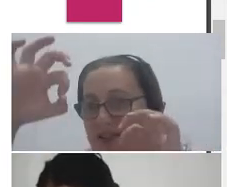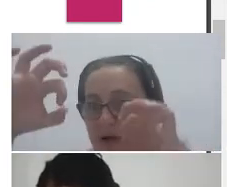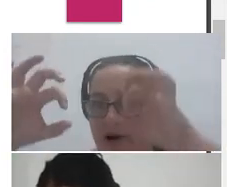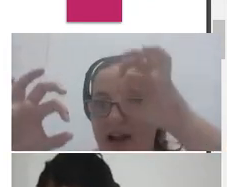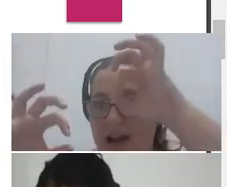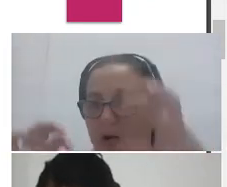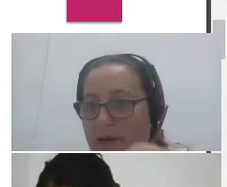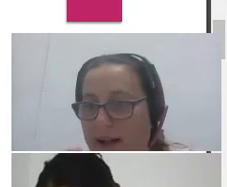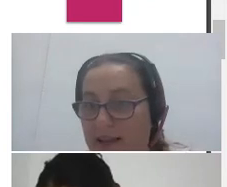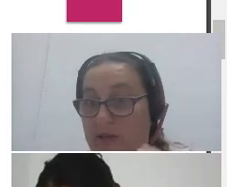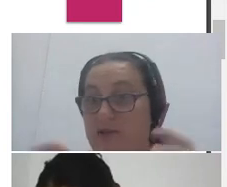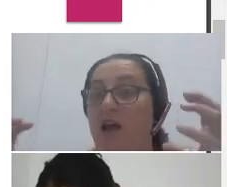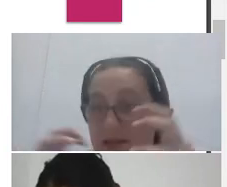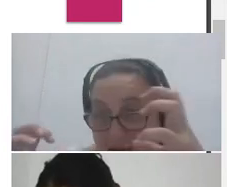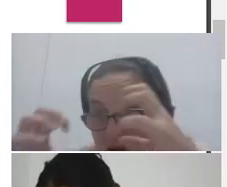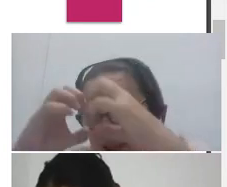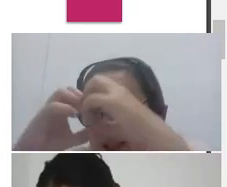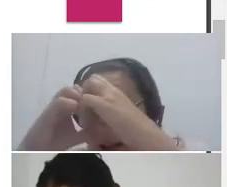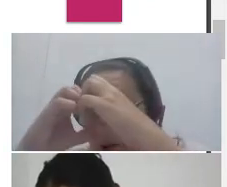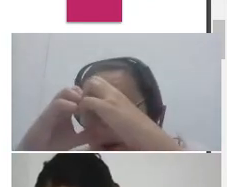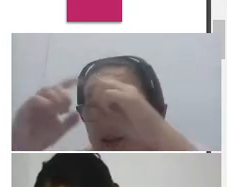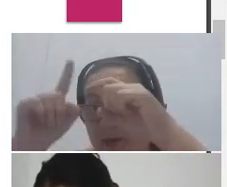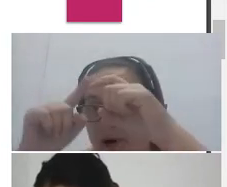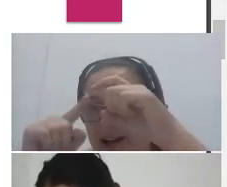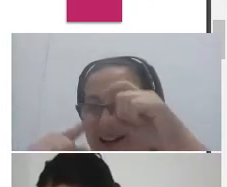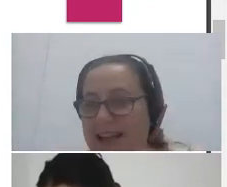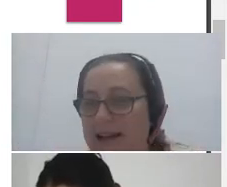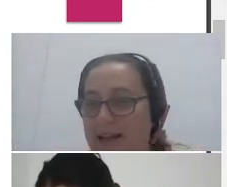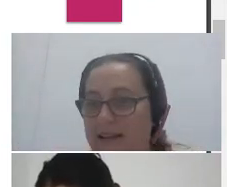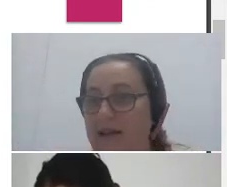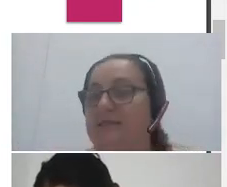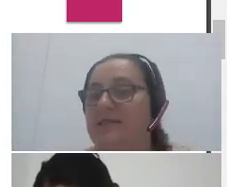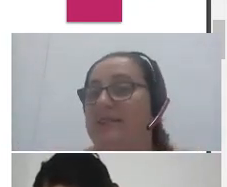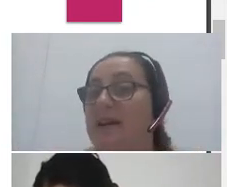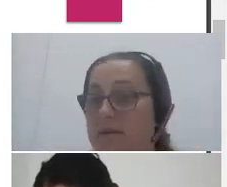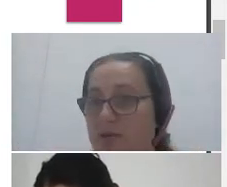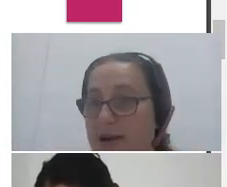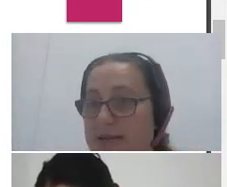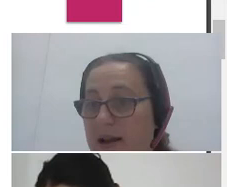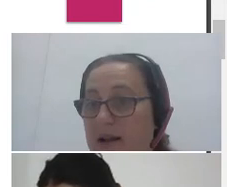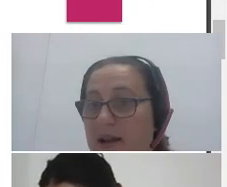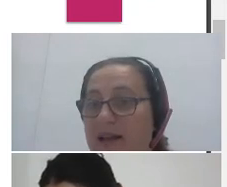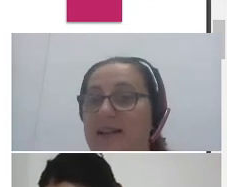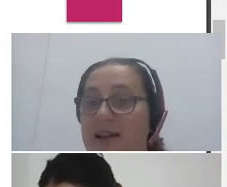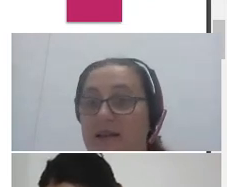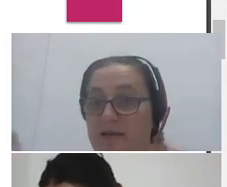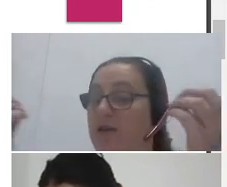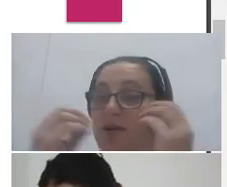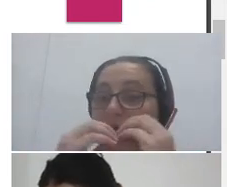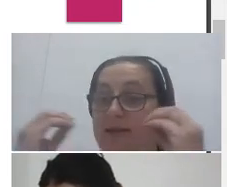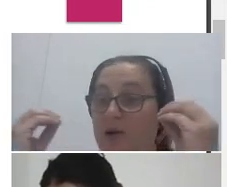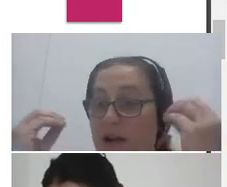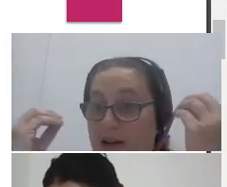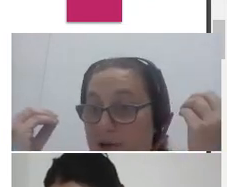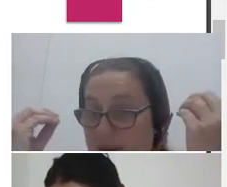conforman como hexagonales, cuadraditos, ¿sí? Que están agrupaditos, pero que esas líneas se empiezan a visualizar. Esa es la división